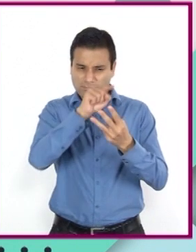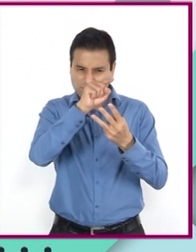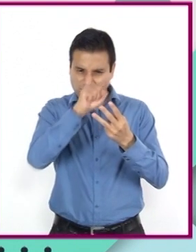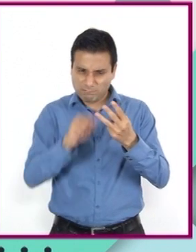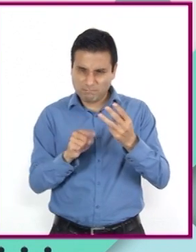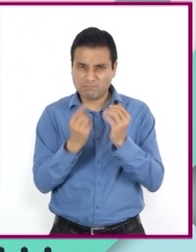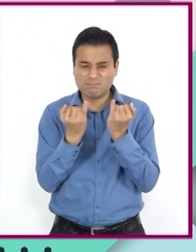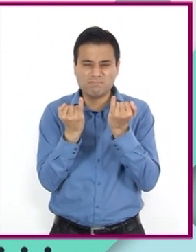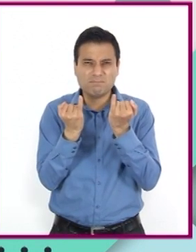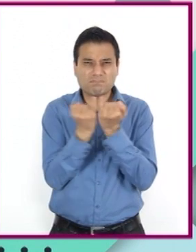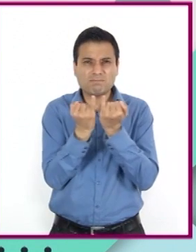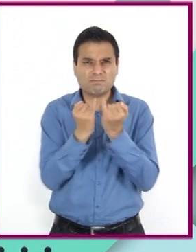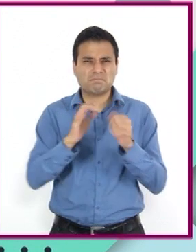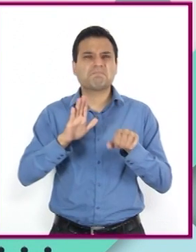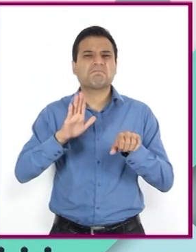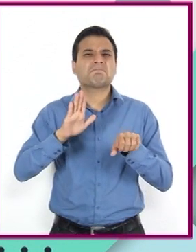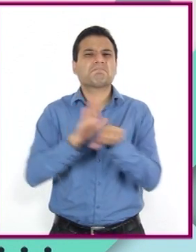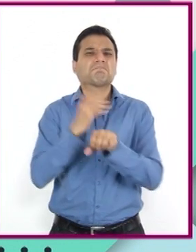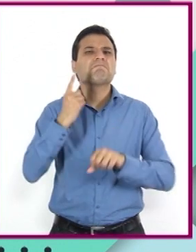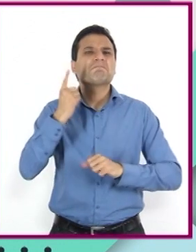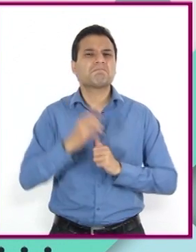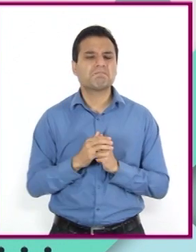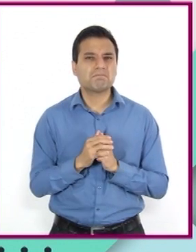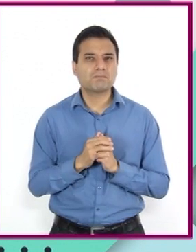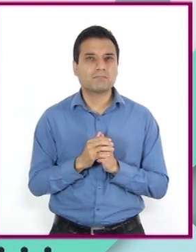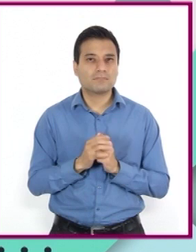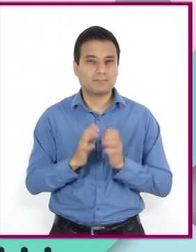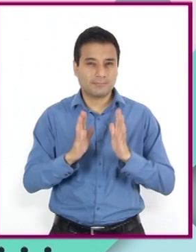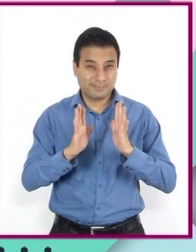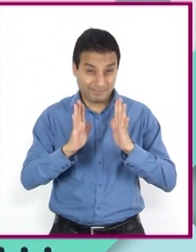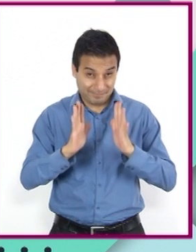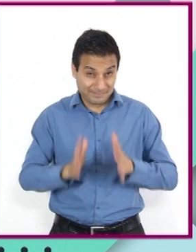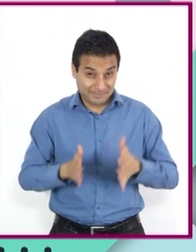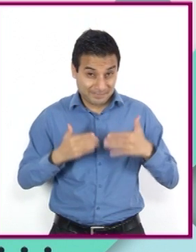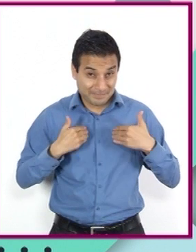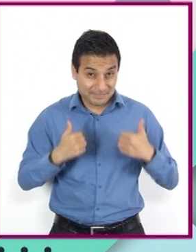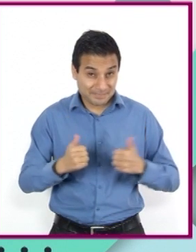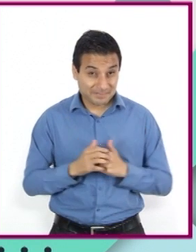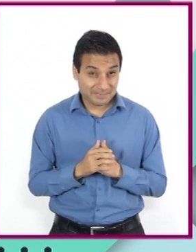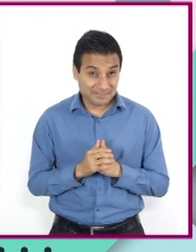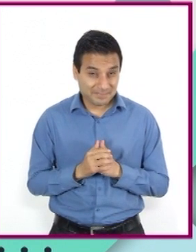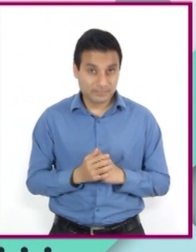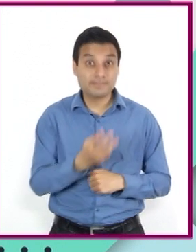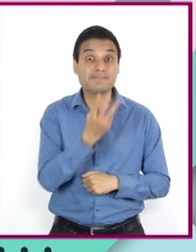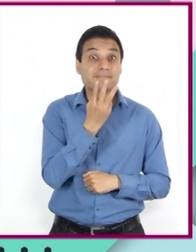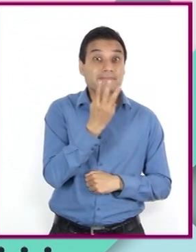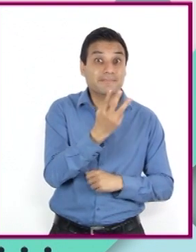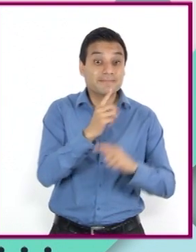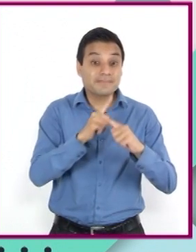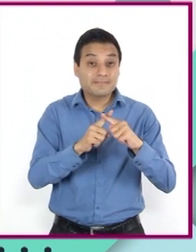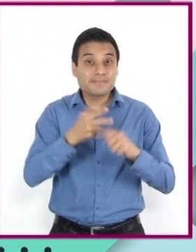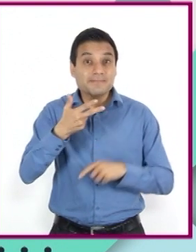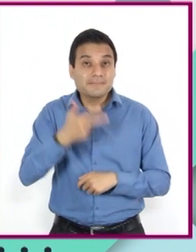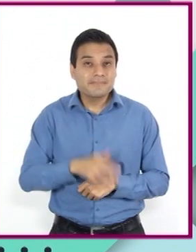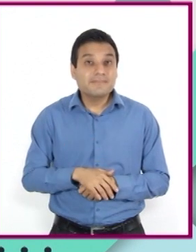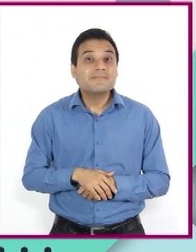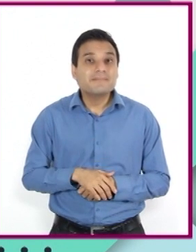24 entre 8? ¿Ya lo reflexionaron? Porque 3 por 8 es igual a